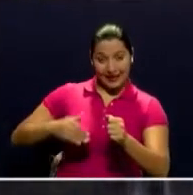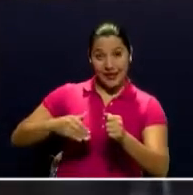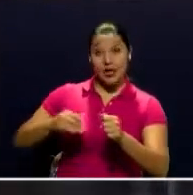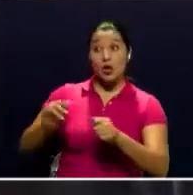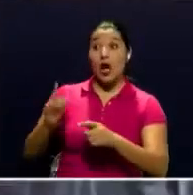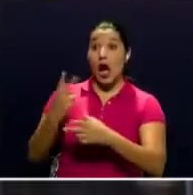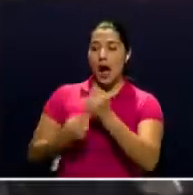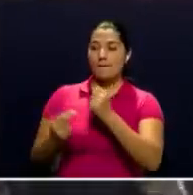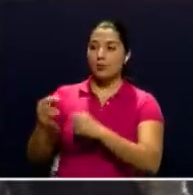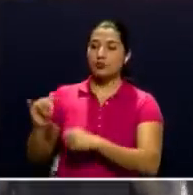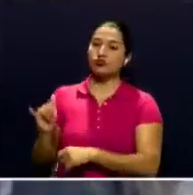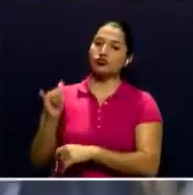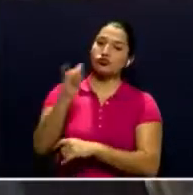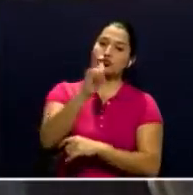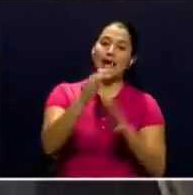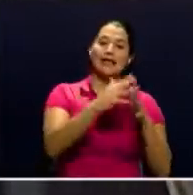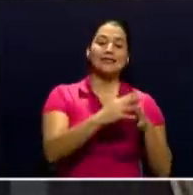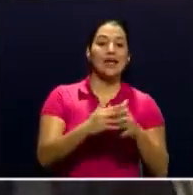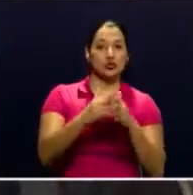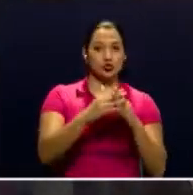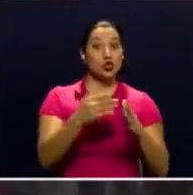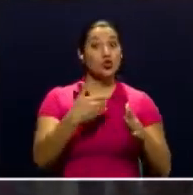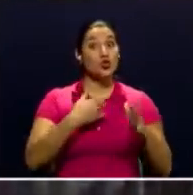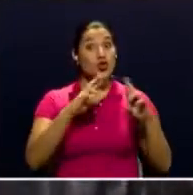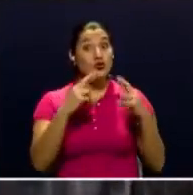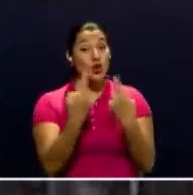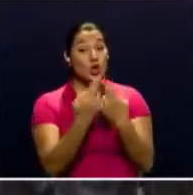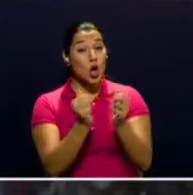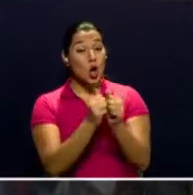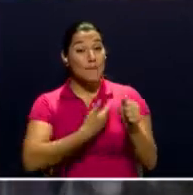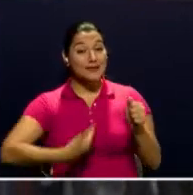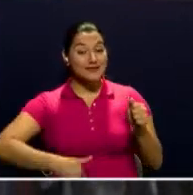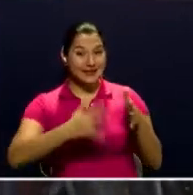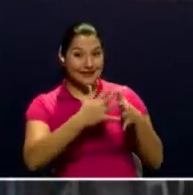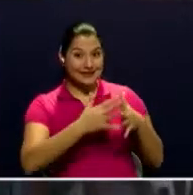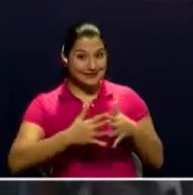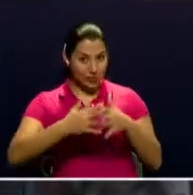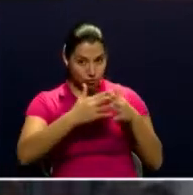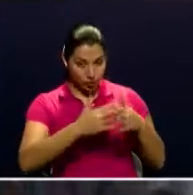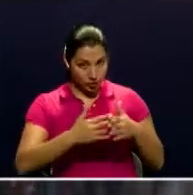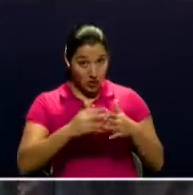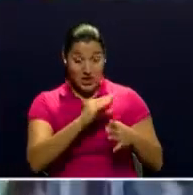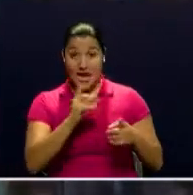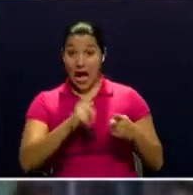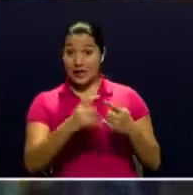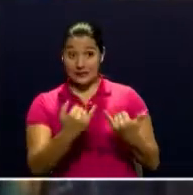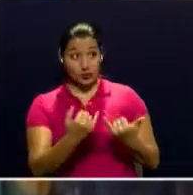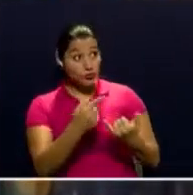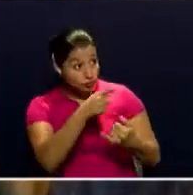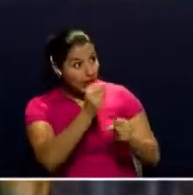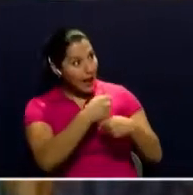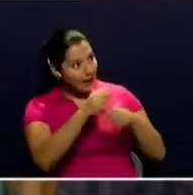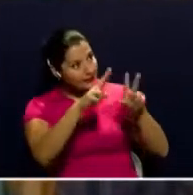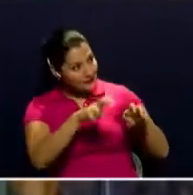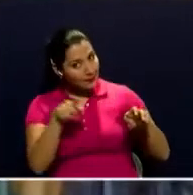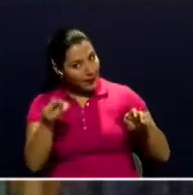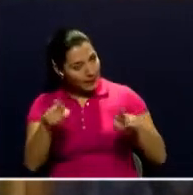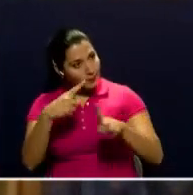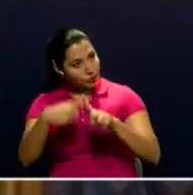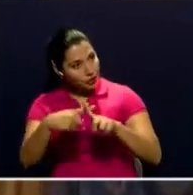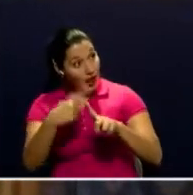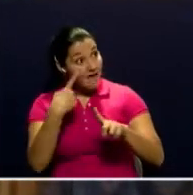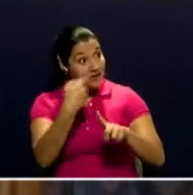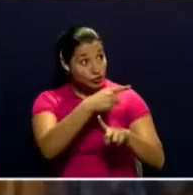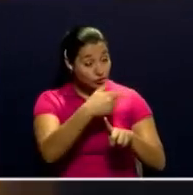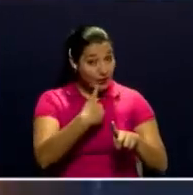Estados Unidos. Durante la visita compartieron reuniones con el mandatario de Estados Unidos, Donald Trump, quien a la fecha se está negando a practicarse la prueba para detectar